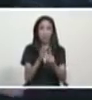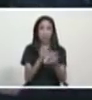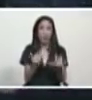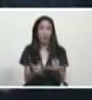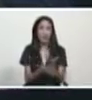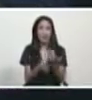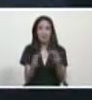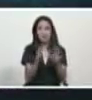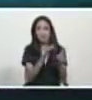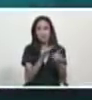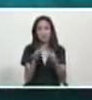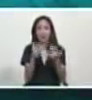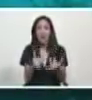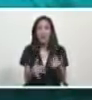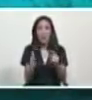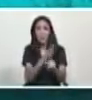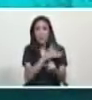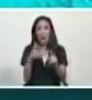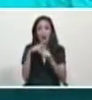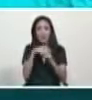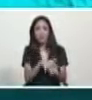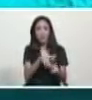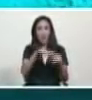a la que es sometida Venezuela en el mundo,